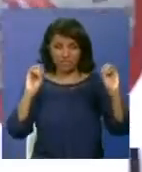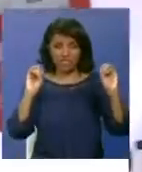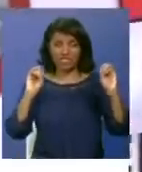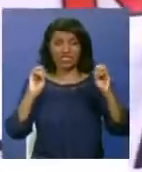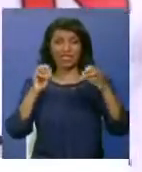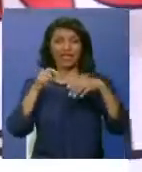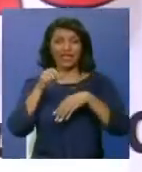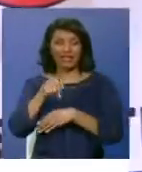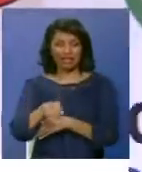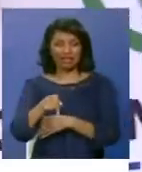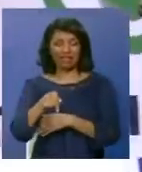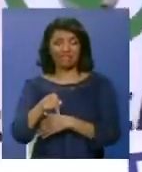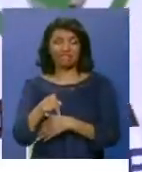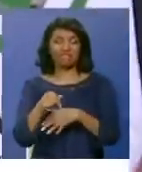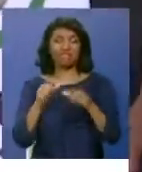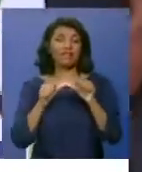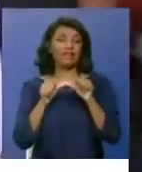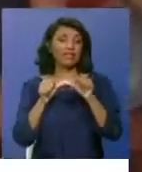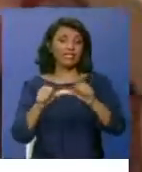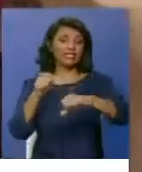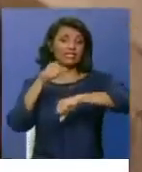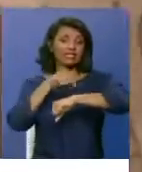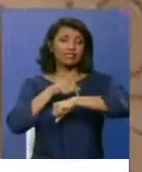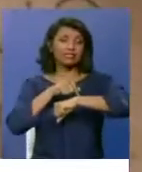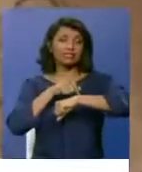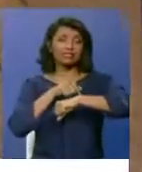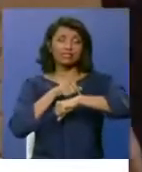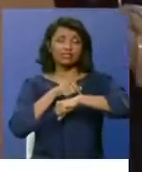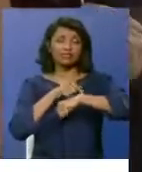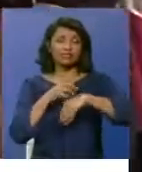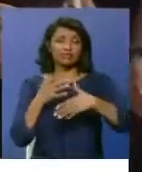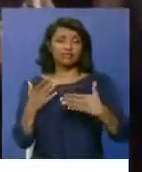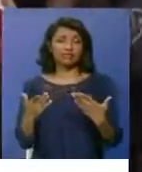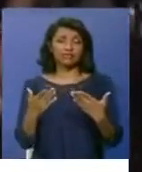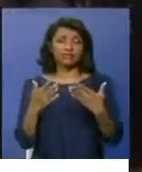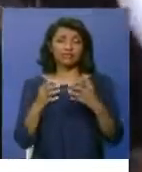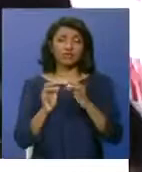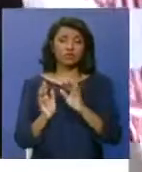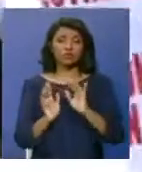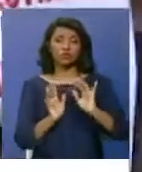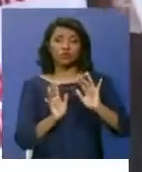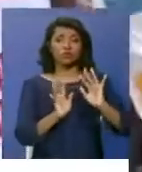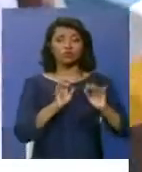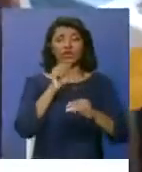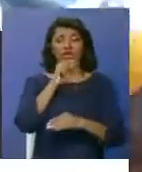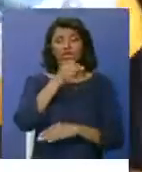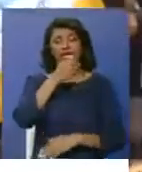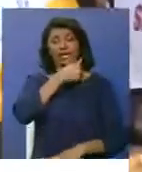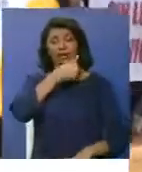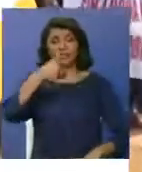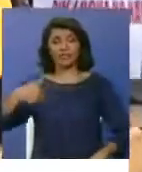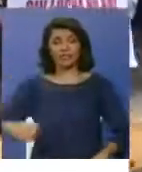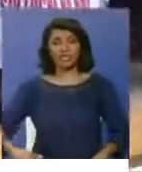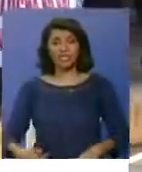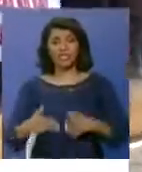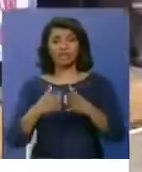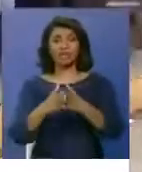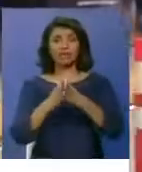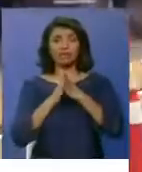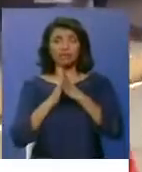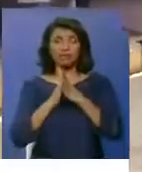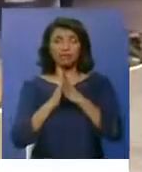de la lotería, hasta el punto de la presidencia de la República, donde ellos van a hacer